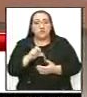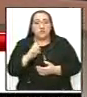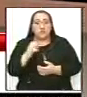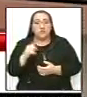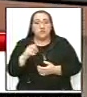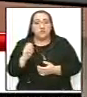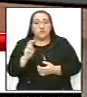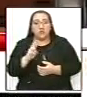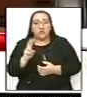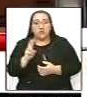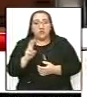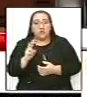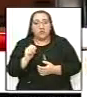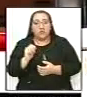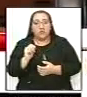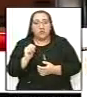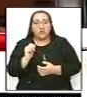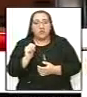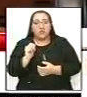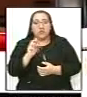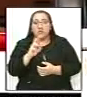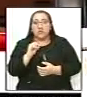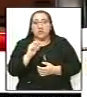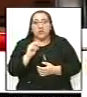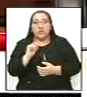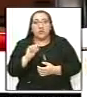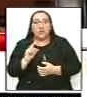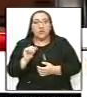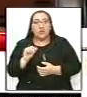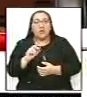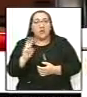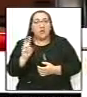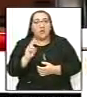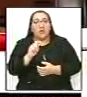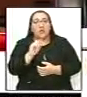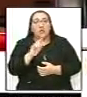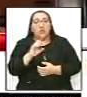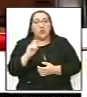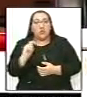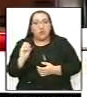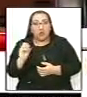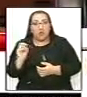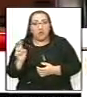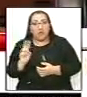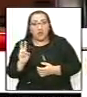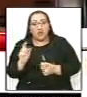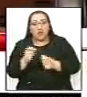verde, Rodríguez verde, Tucto verde,